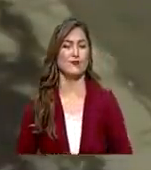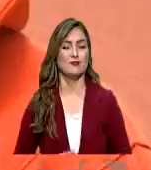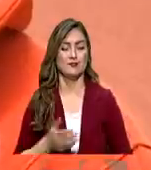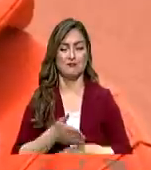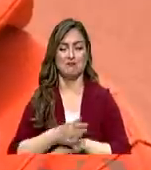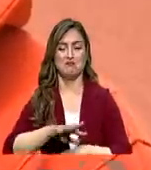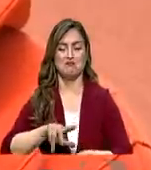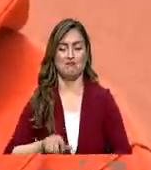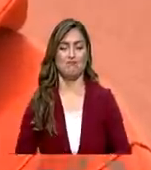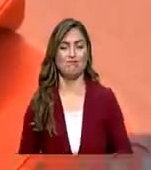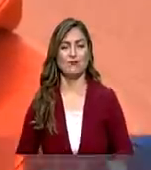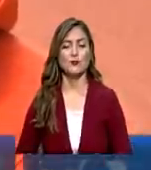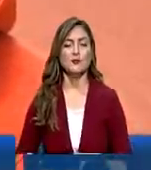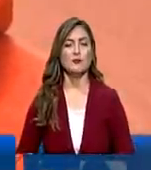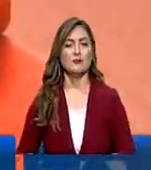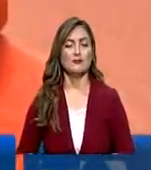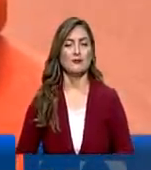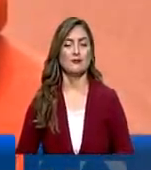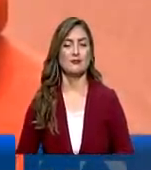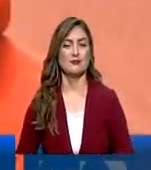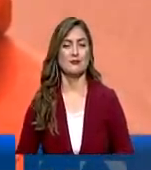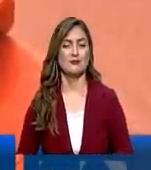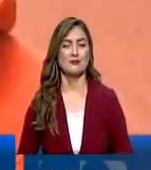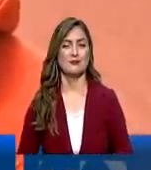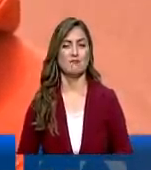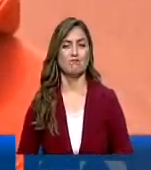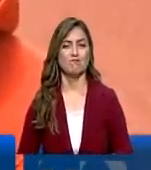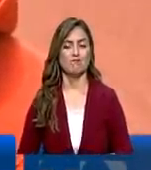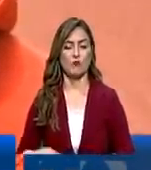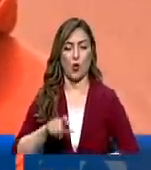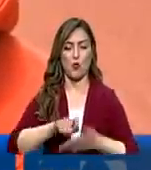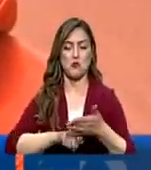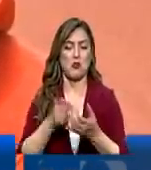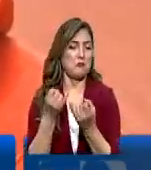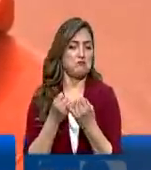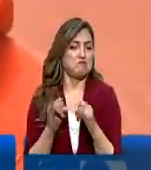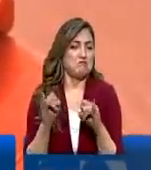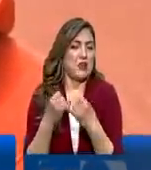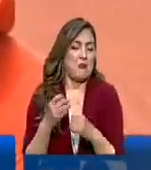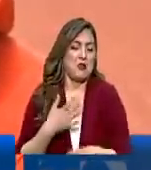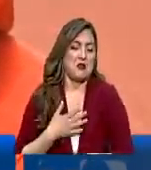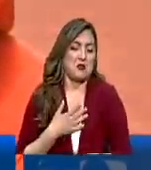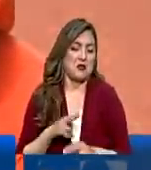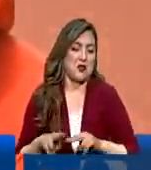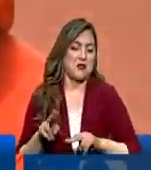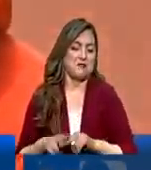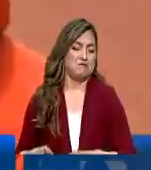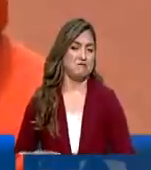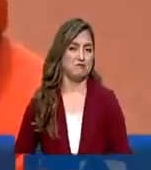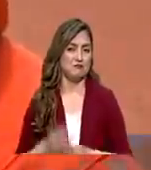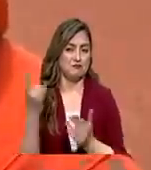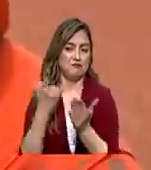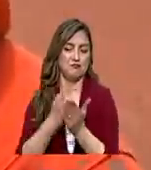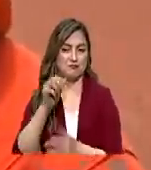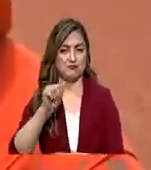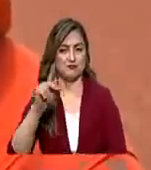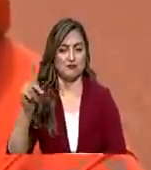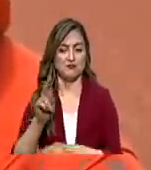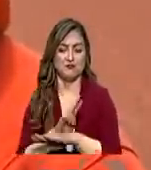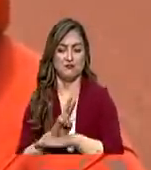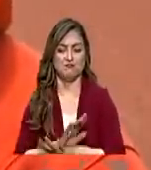robo. No, o sea, independiente, o sea, no es ningún contrato ni nada. O sea, solo se descarga la aplicación y la empieza a usar y ya.